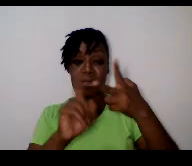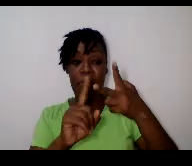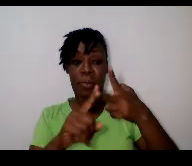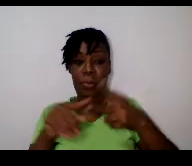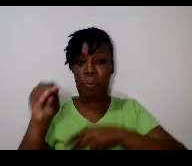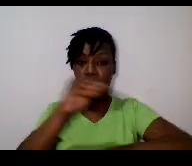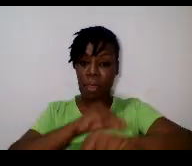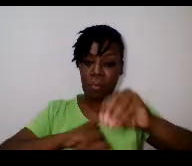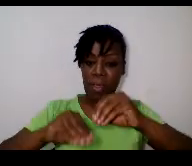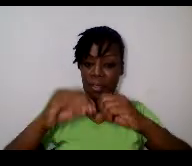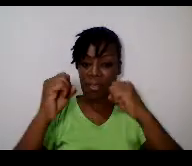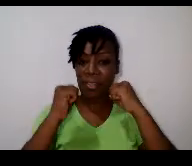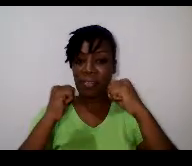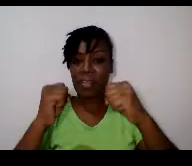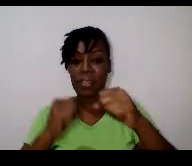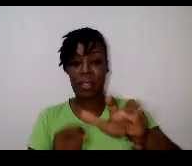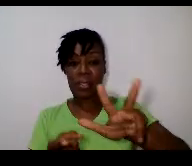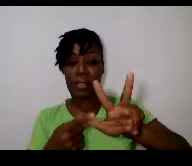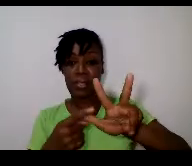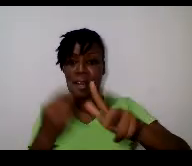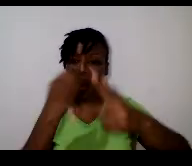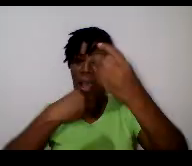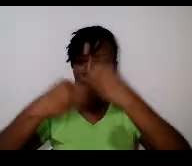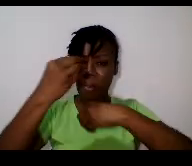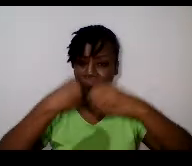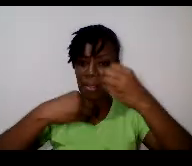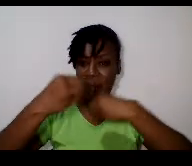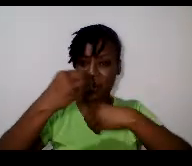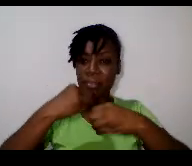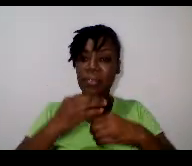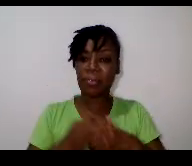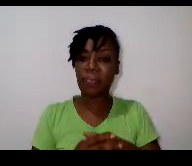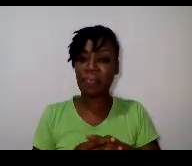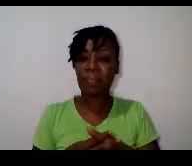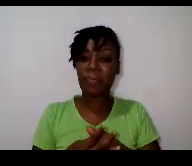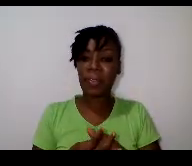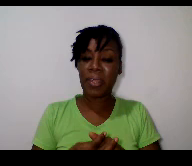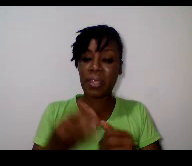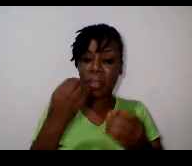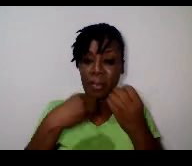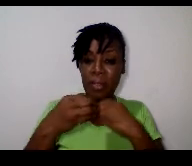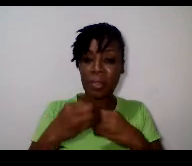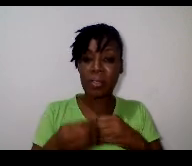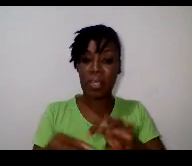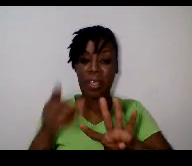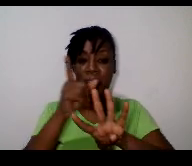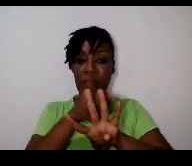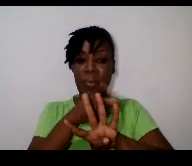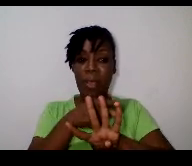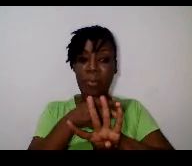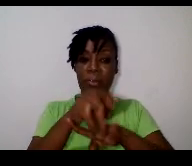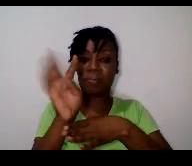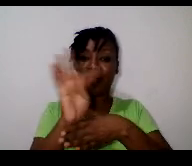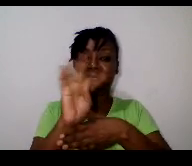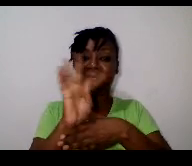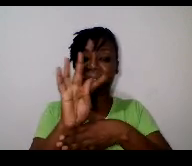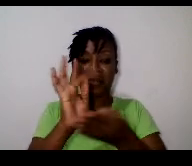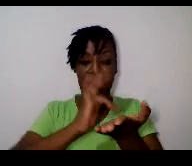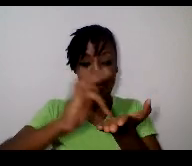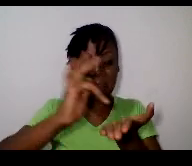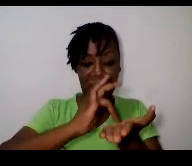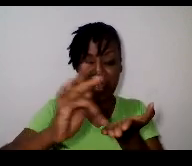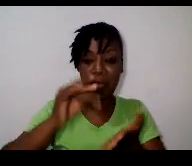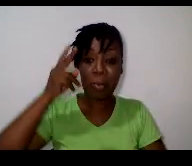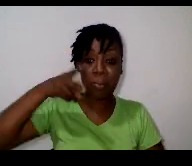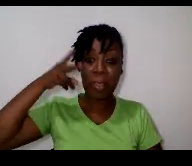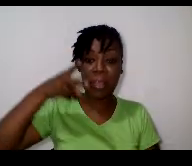física, la alimentación, que son neuronas, alimentación para las neuronas, y las pantallas. Si somos parte